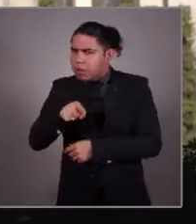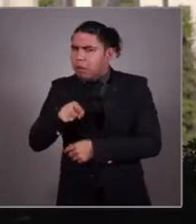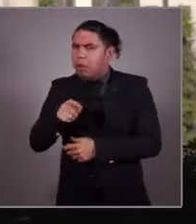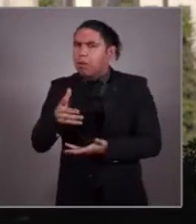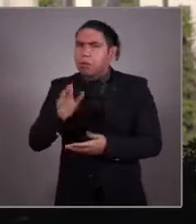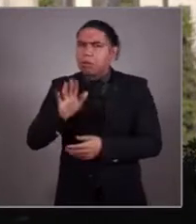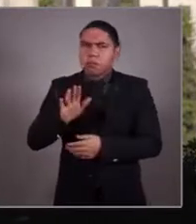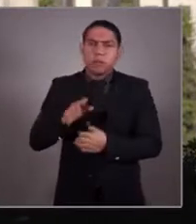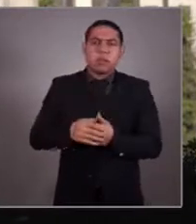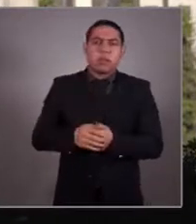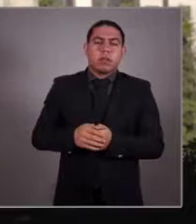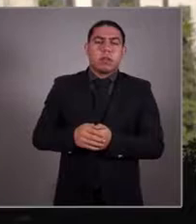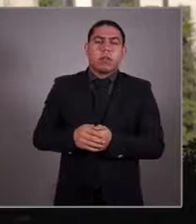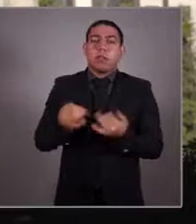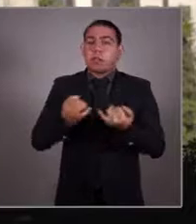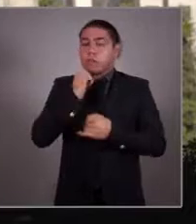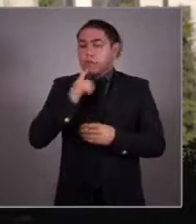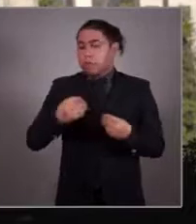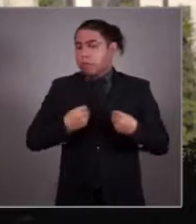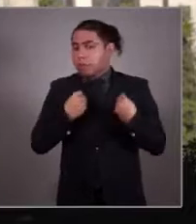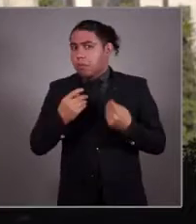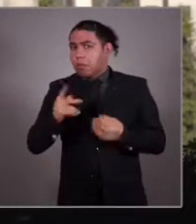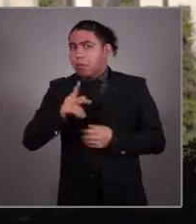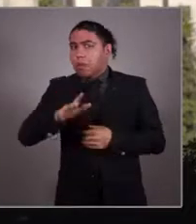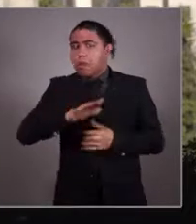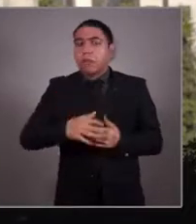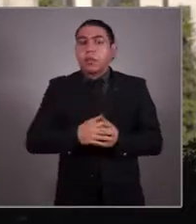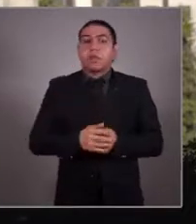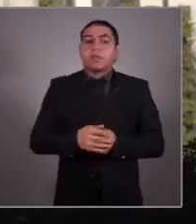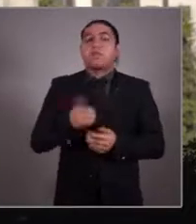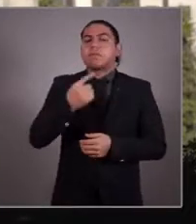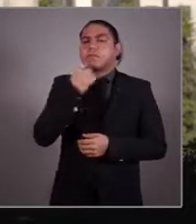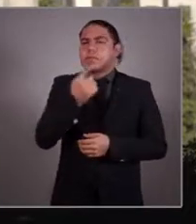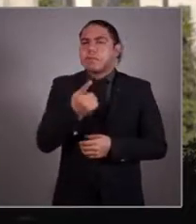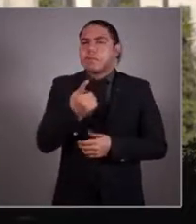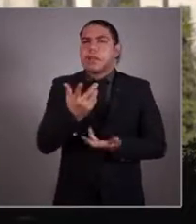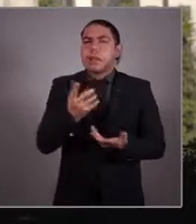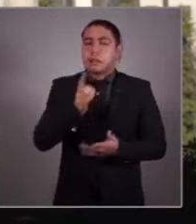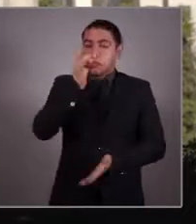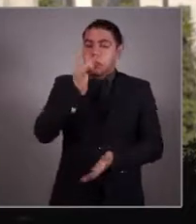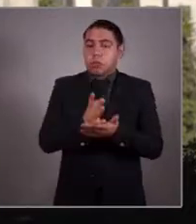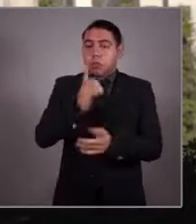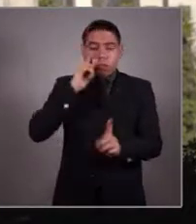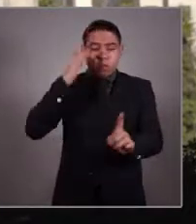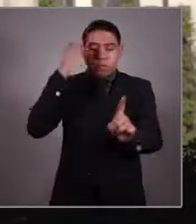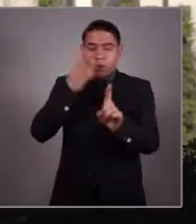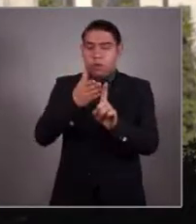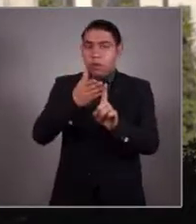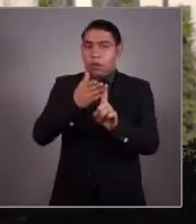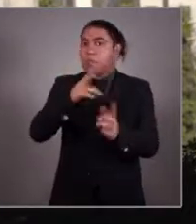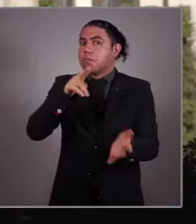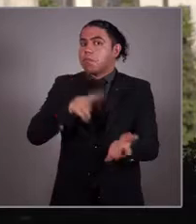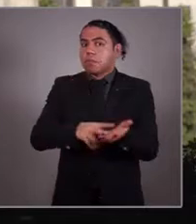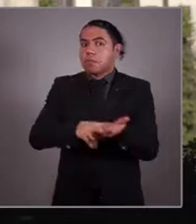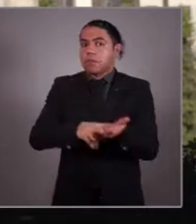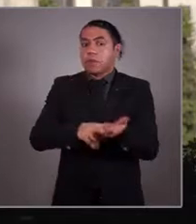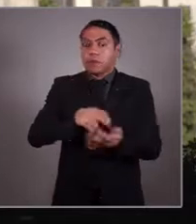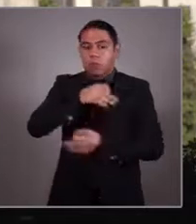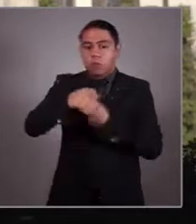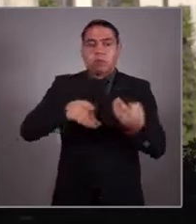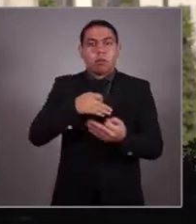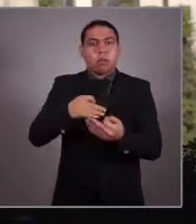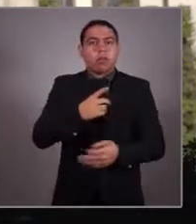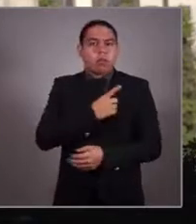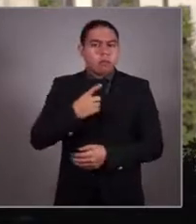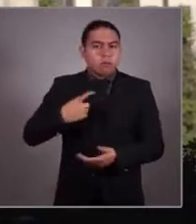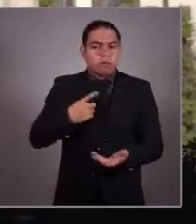este, en un momento parecido de la vida pública de México. Se nos decía que solo había un objetivo válido, que todo se